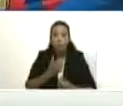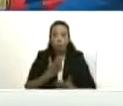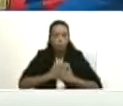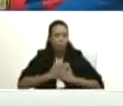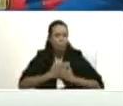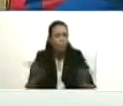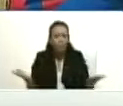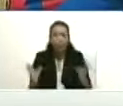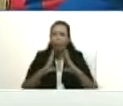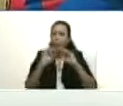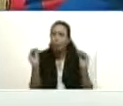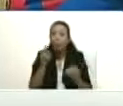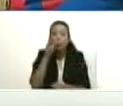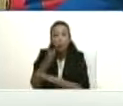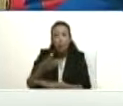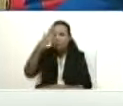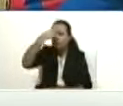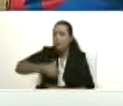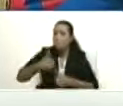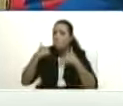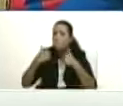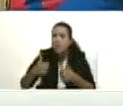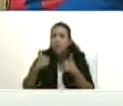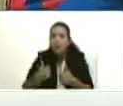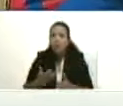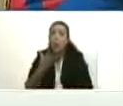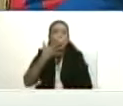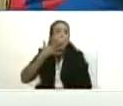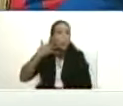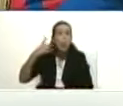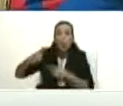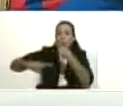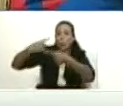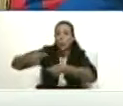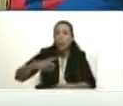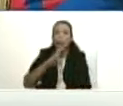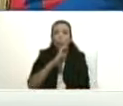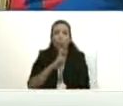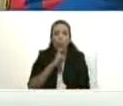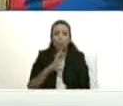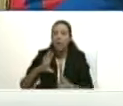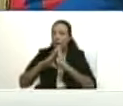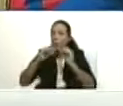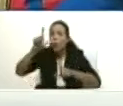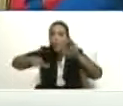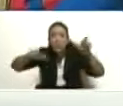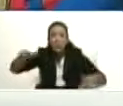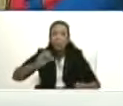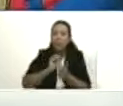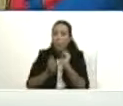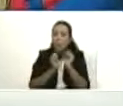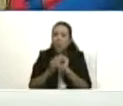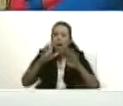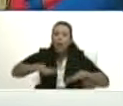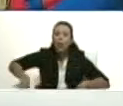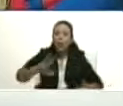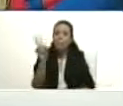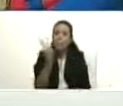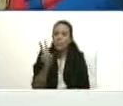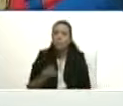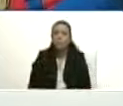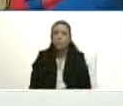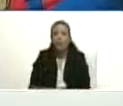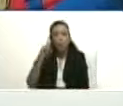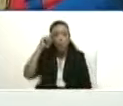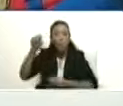para ustedes, para que ustedes sigan siendo el orgullo de la generación de oro. Todos los atletas y deportistas de este país, al